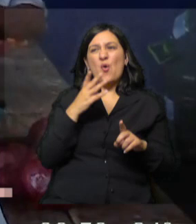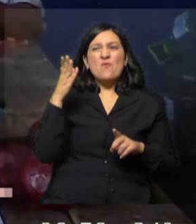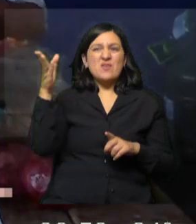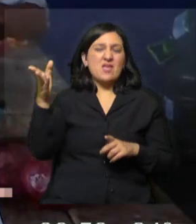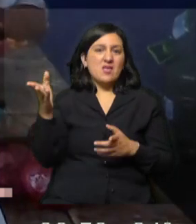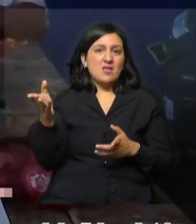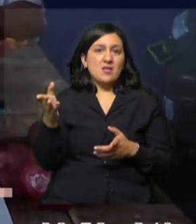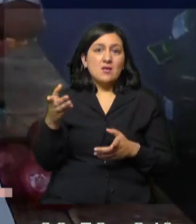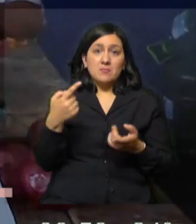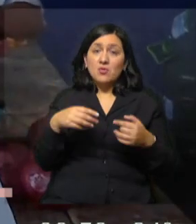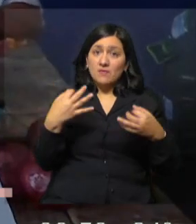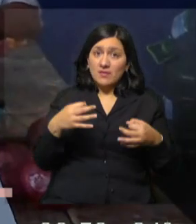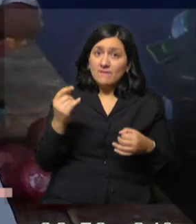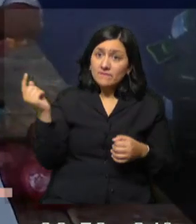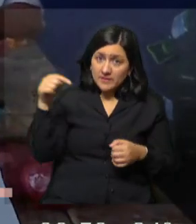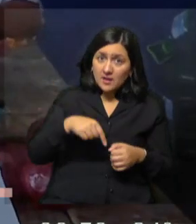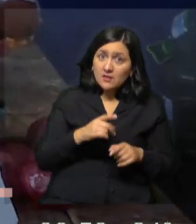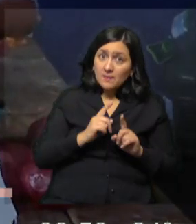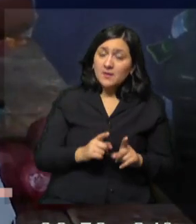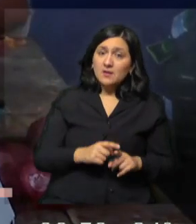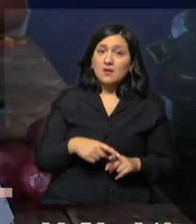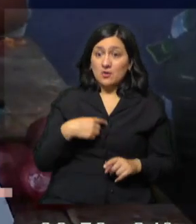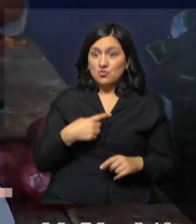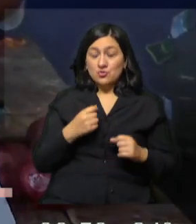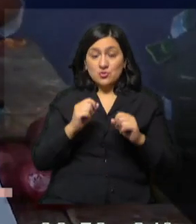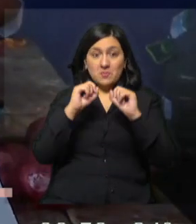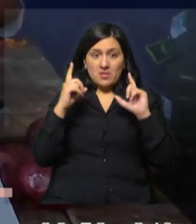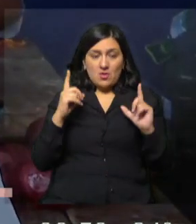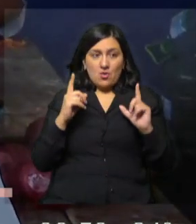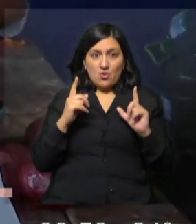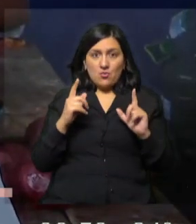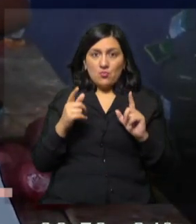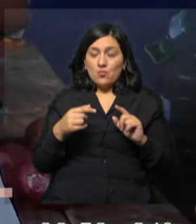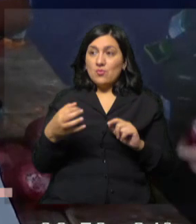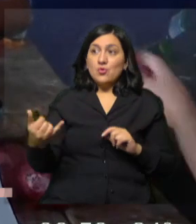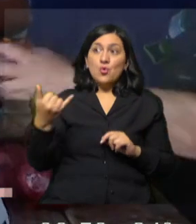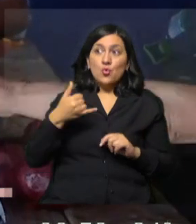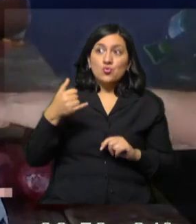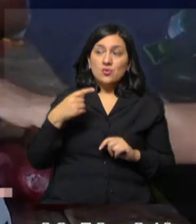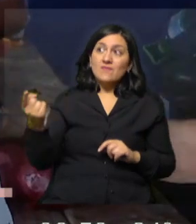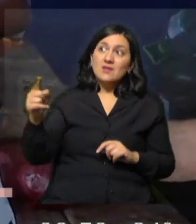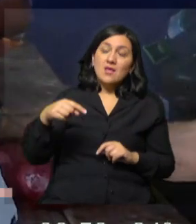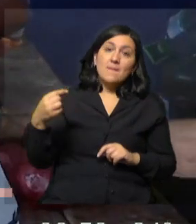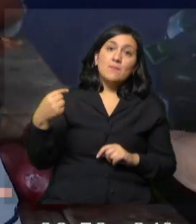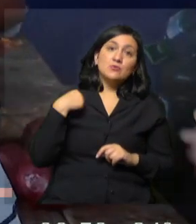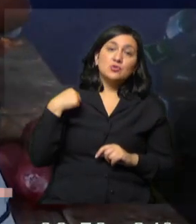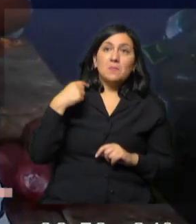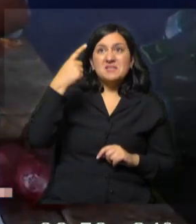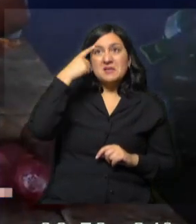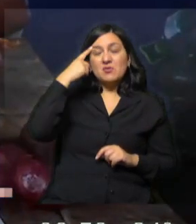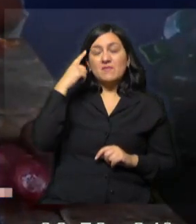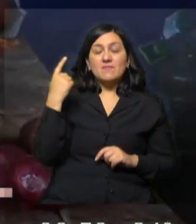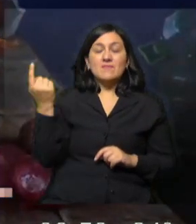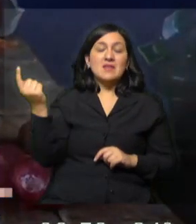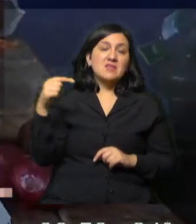bulevares, y pasa a la realidad. Es verdad, a nosotros nos sorprendió cuando nos enteramos que ella venía de Positos. Pensábamos que venía de Paso de la Arena, como es